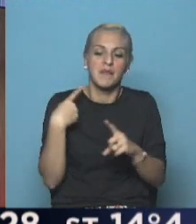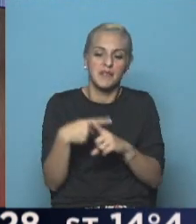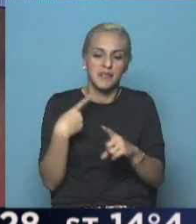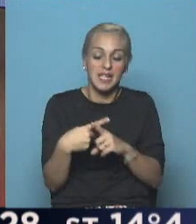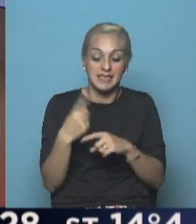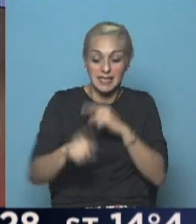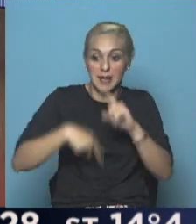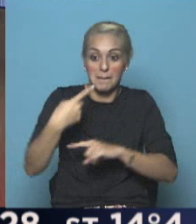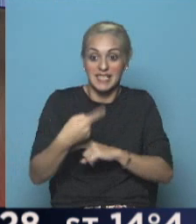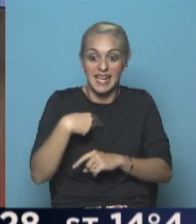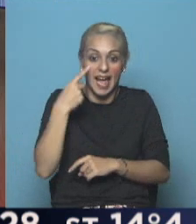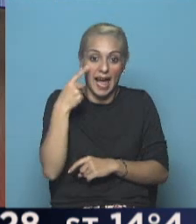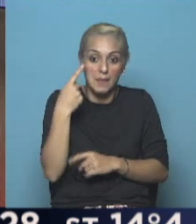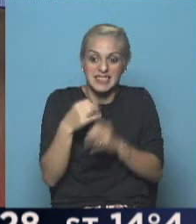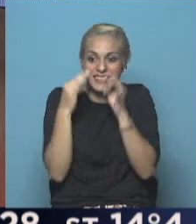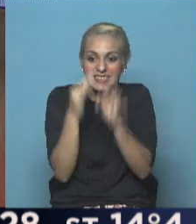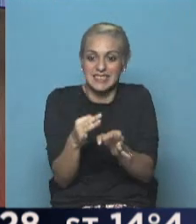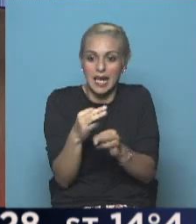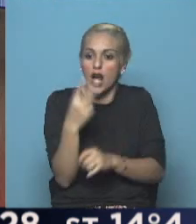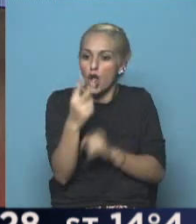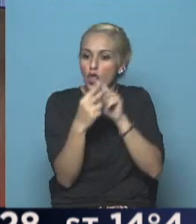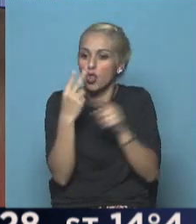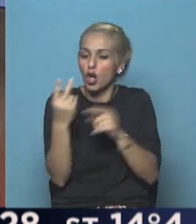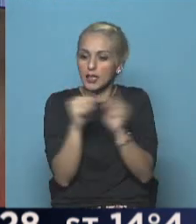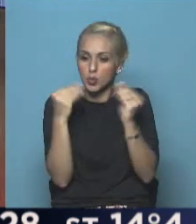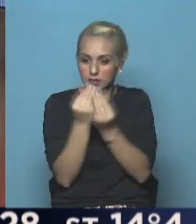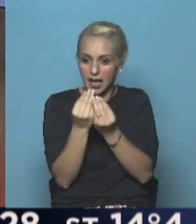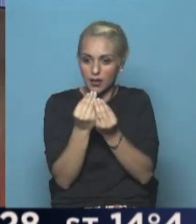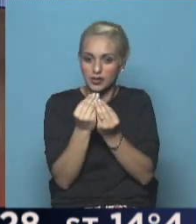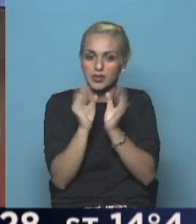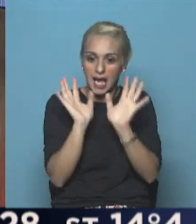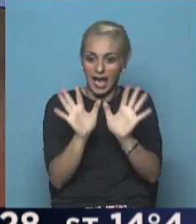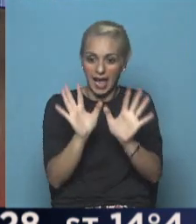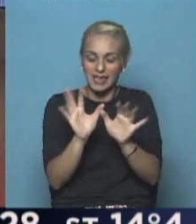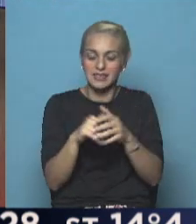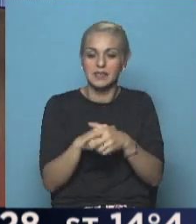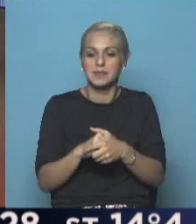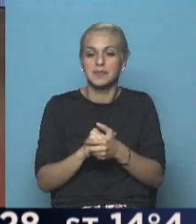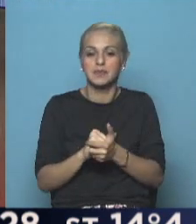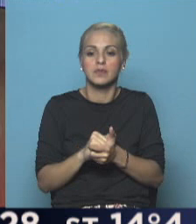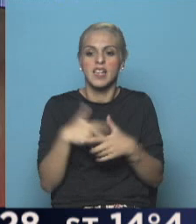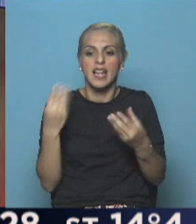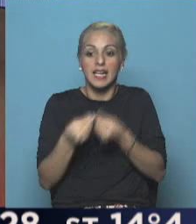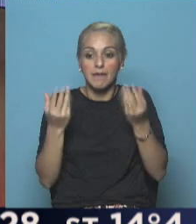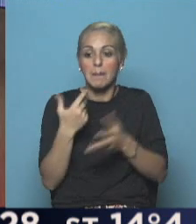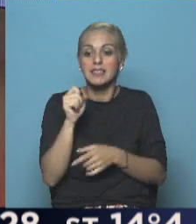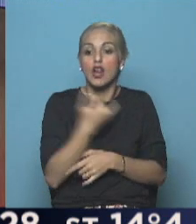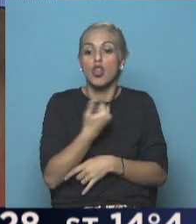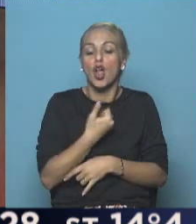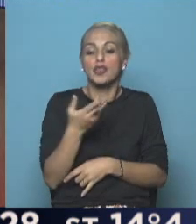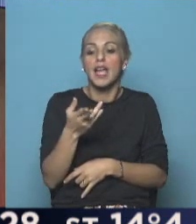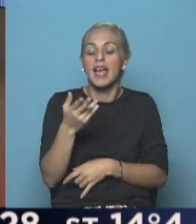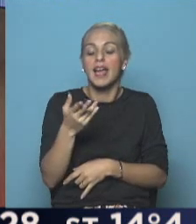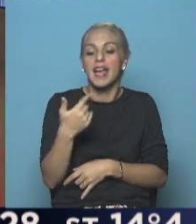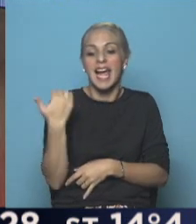darse mañana si se combinan dos resultados. Todo esto es el prolegómeno de lo que va a ocurrir en la Paternal, en donde